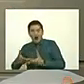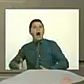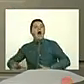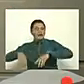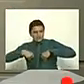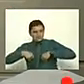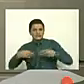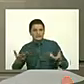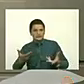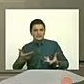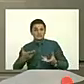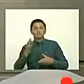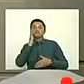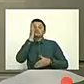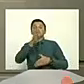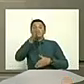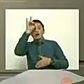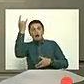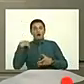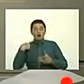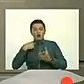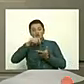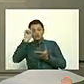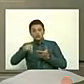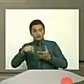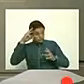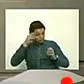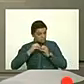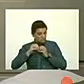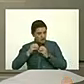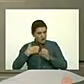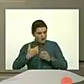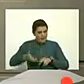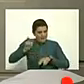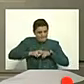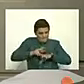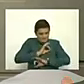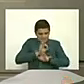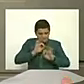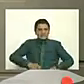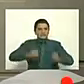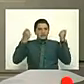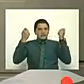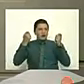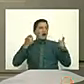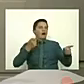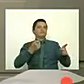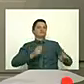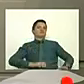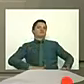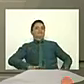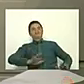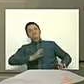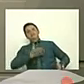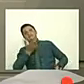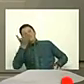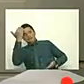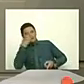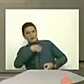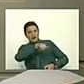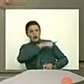a posteriori un contrato de estabilidad jurídica, le están mejorando completamente las condiciones del equilibrio